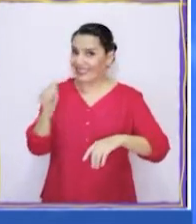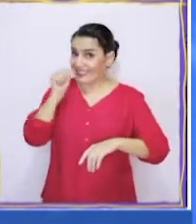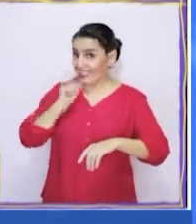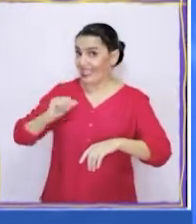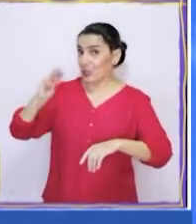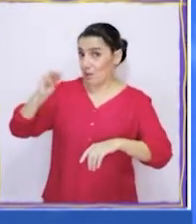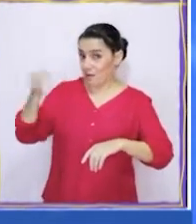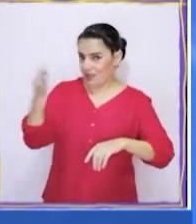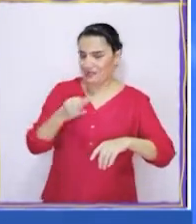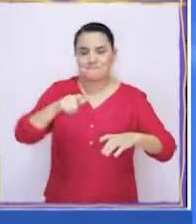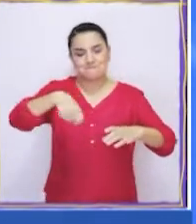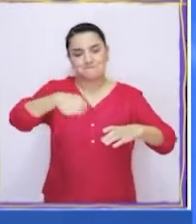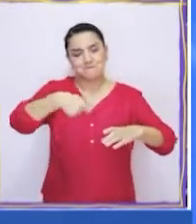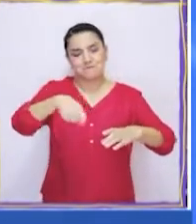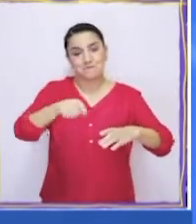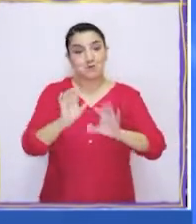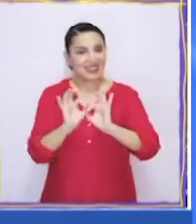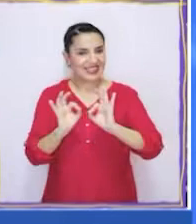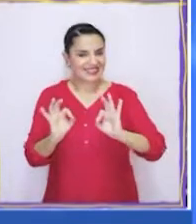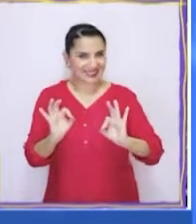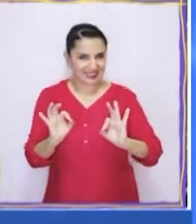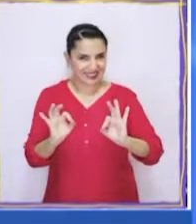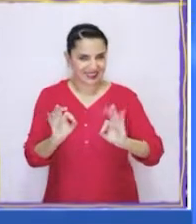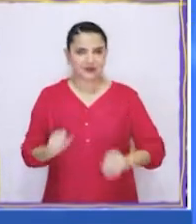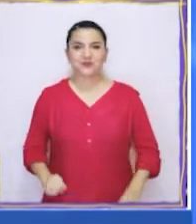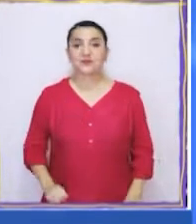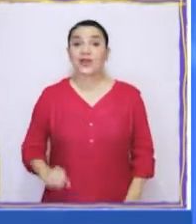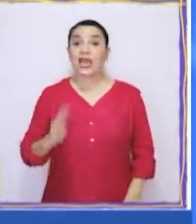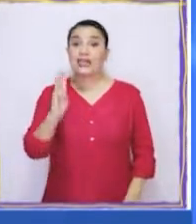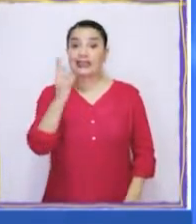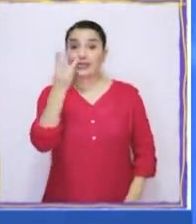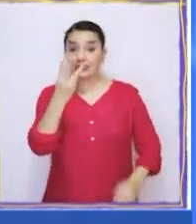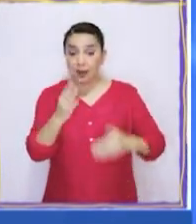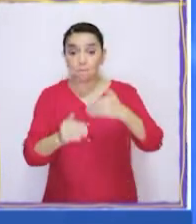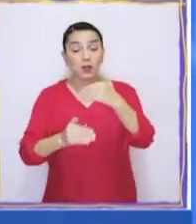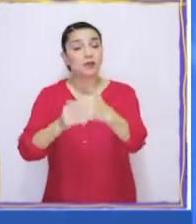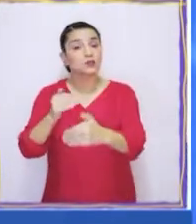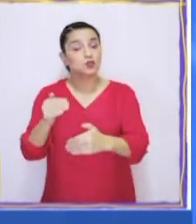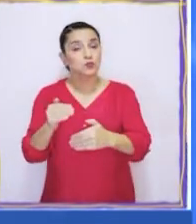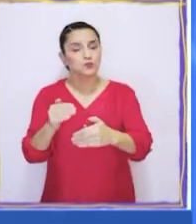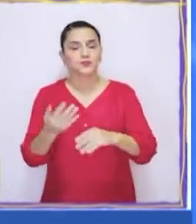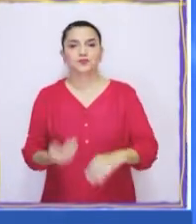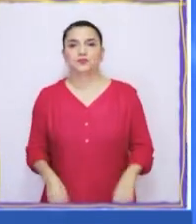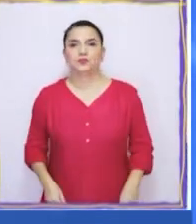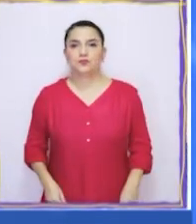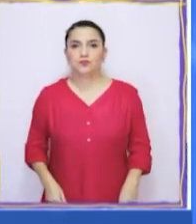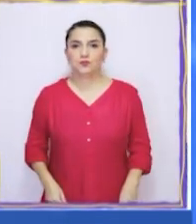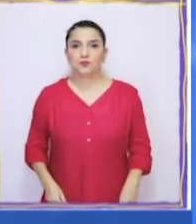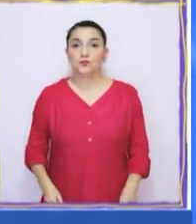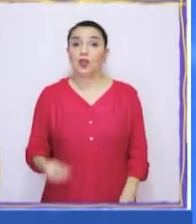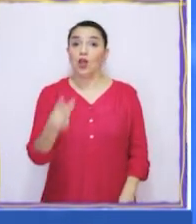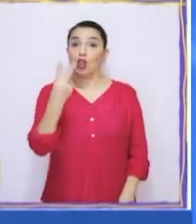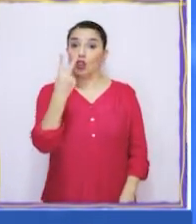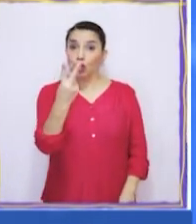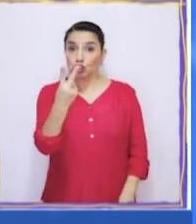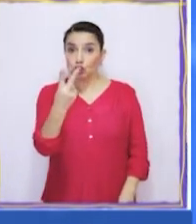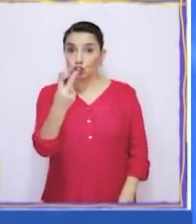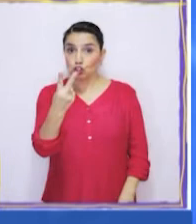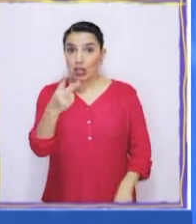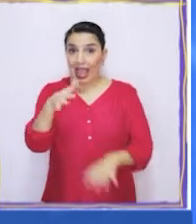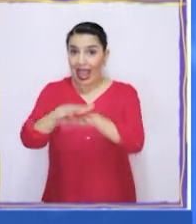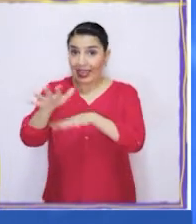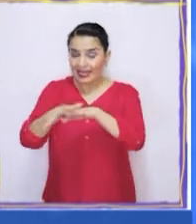secreto genial tercer paso echar dos tazas de harina